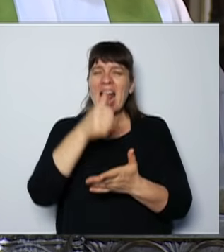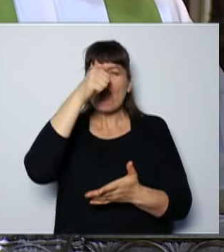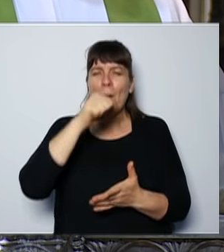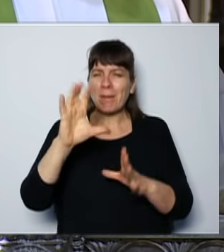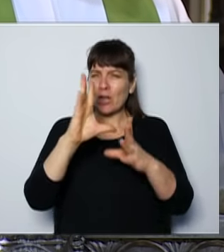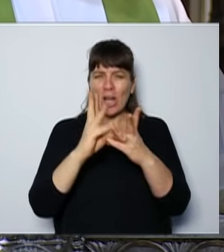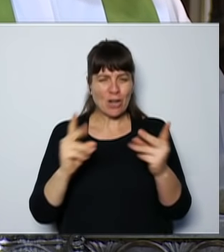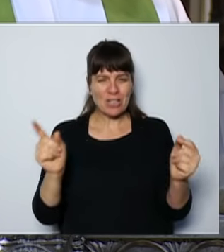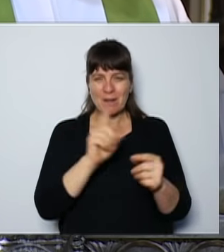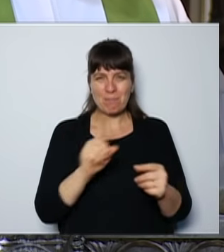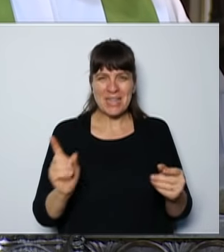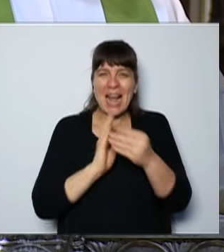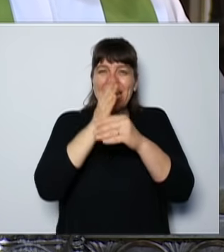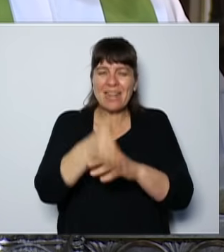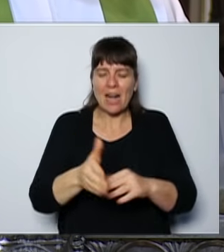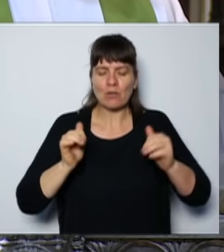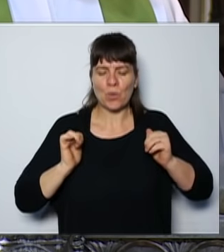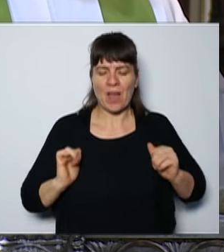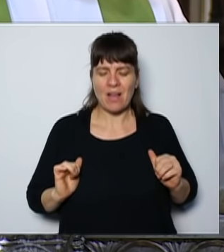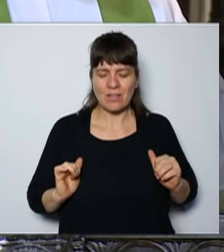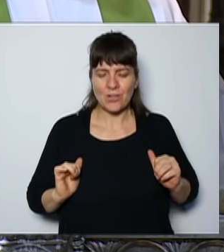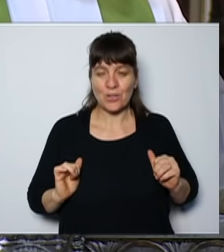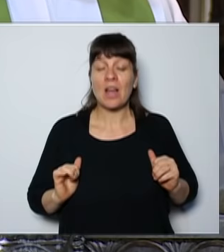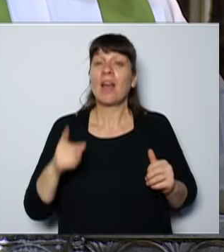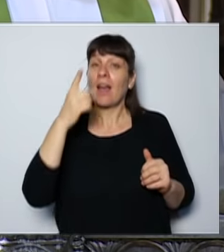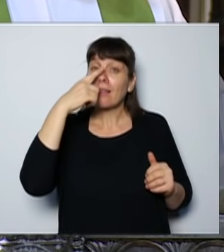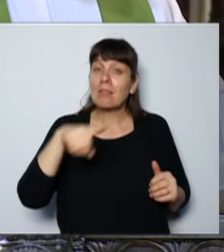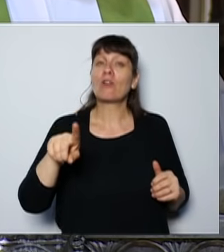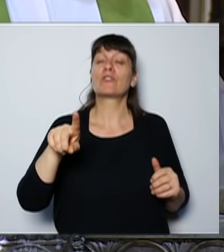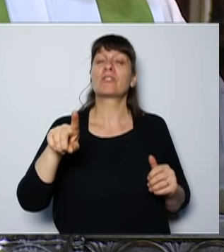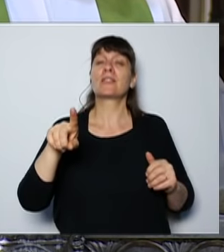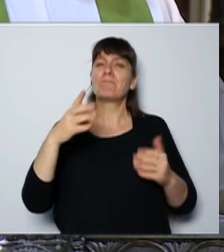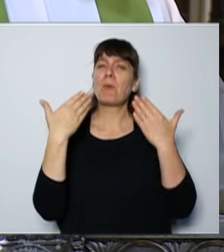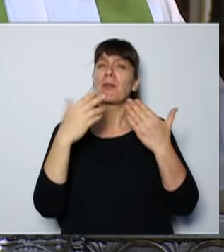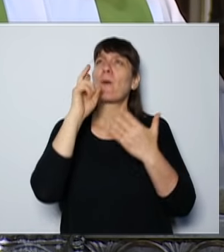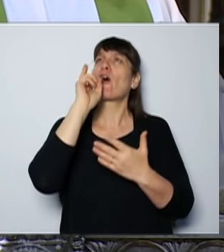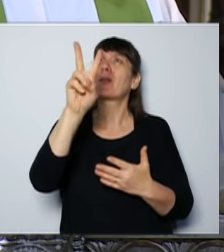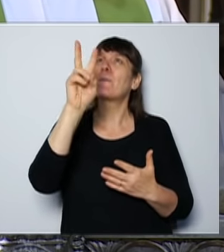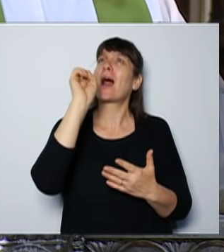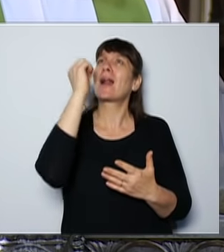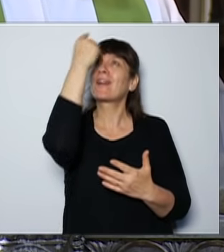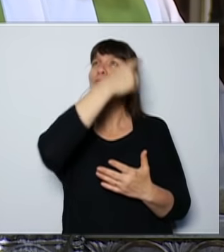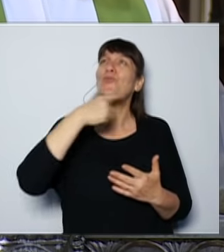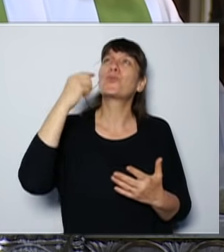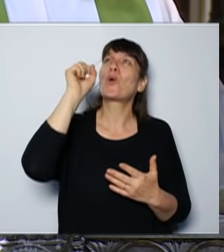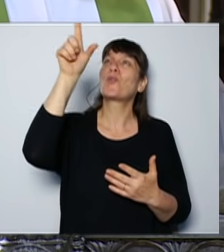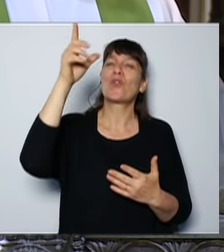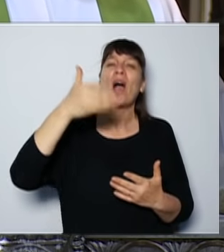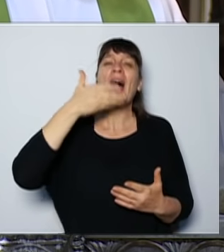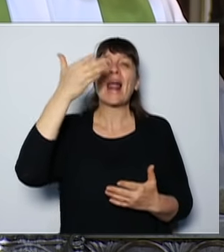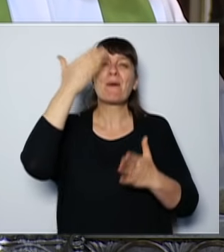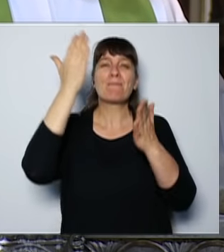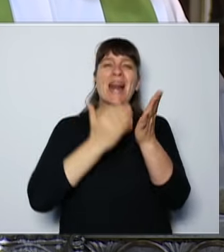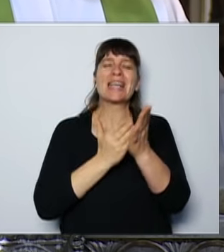que la humanidad entera entrará en tu descanso. Entonces podremos contemplar tu rostro y alabar